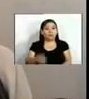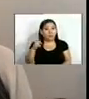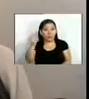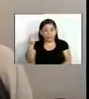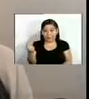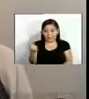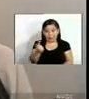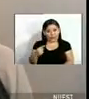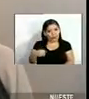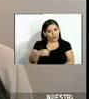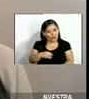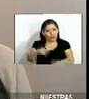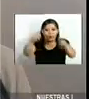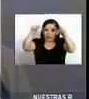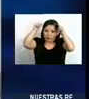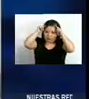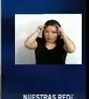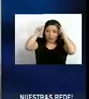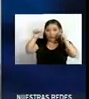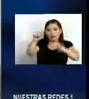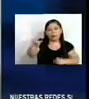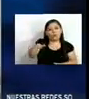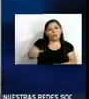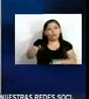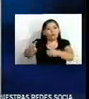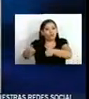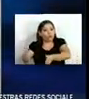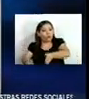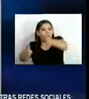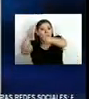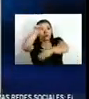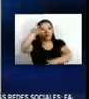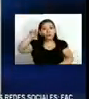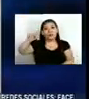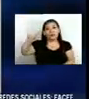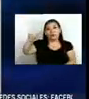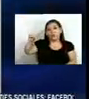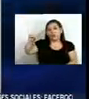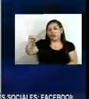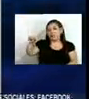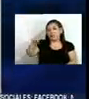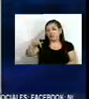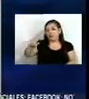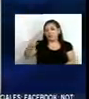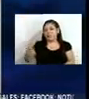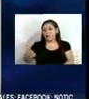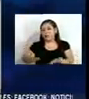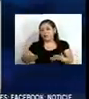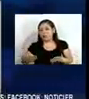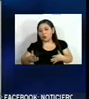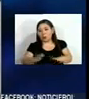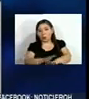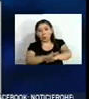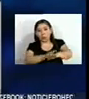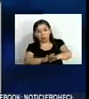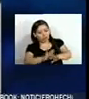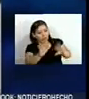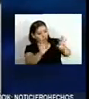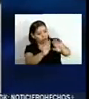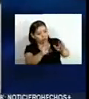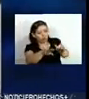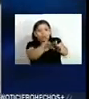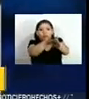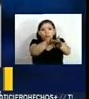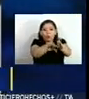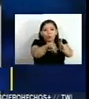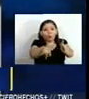Médicos y enfermeras del Hospital General del Instituto Salvadoreño del Seguro Social rindieron un último adiós